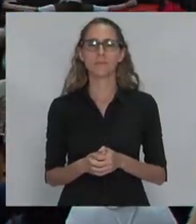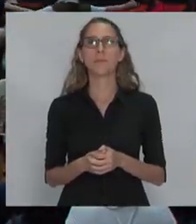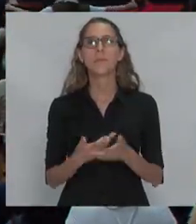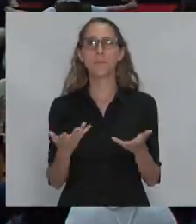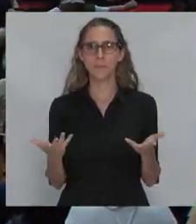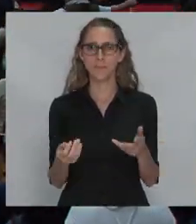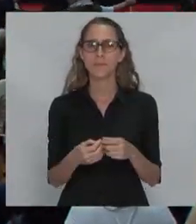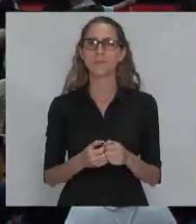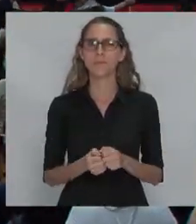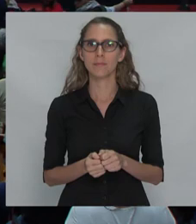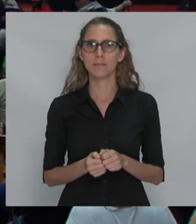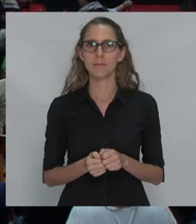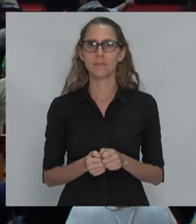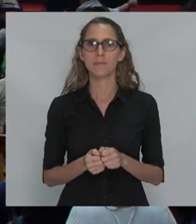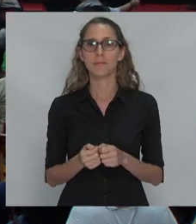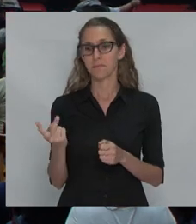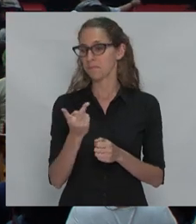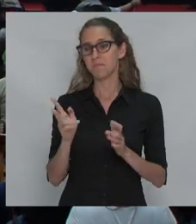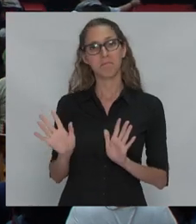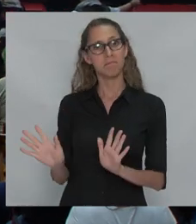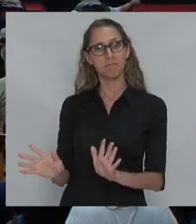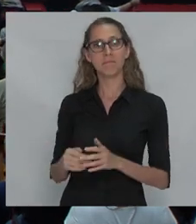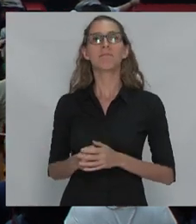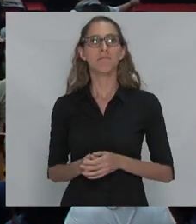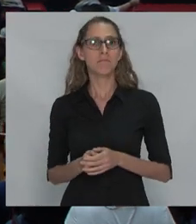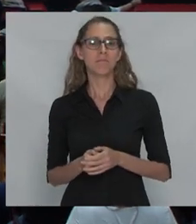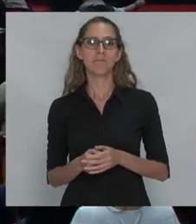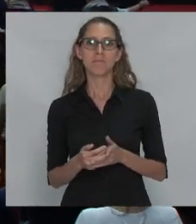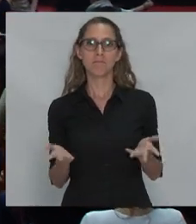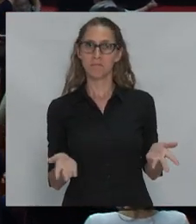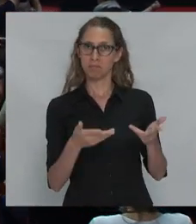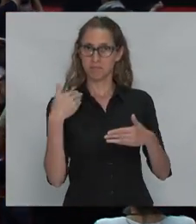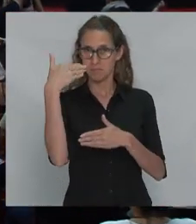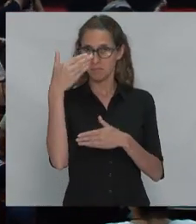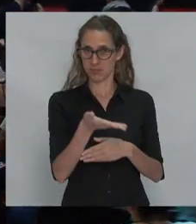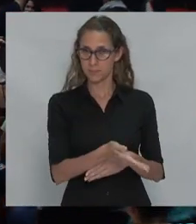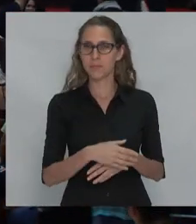Bueno, los dejo en sus manos.